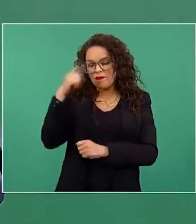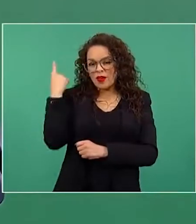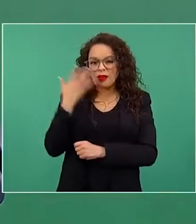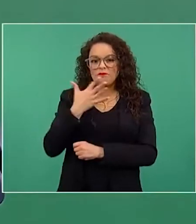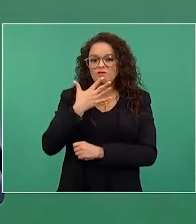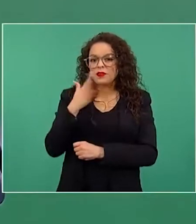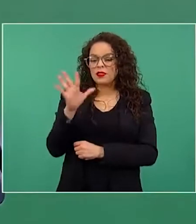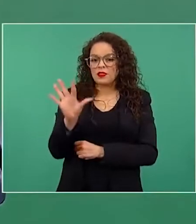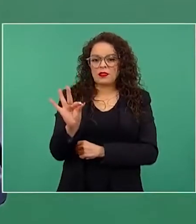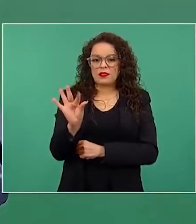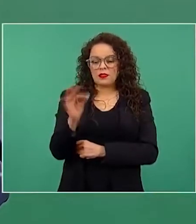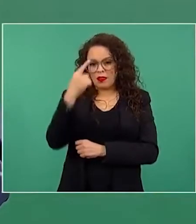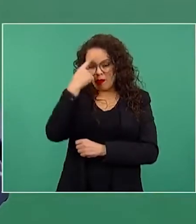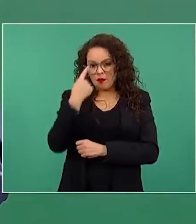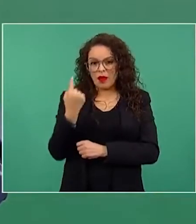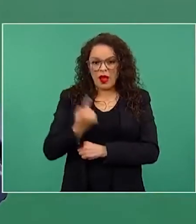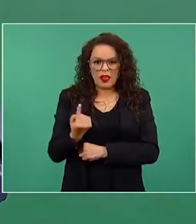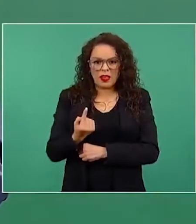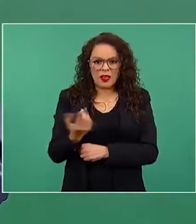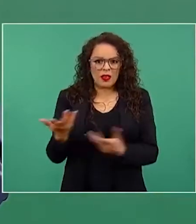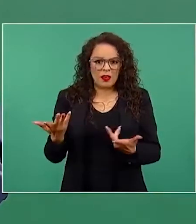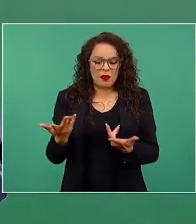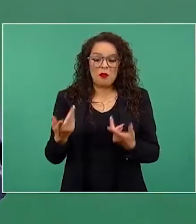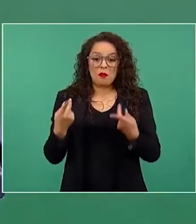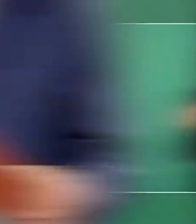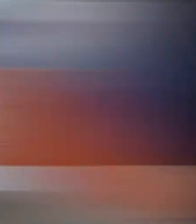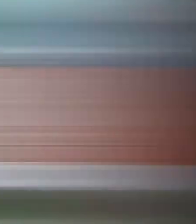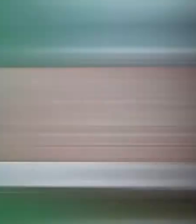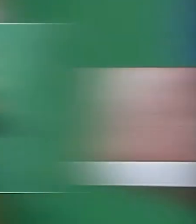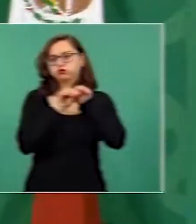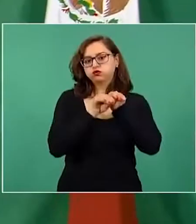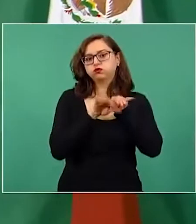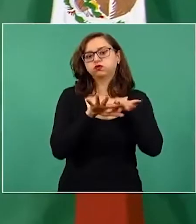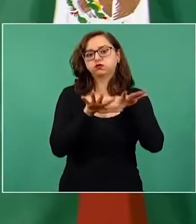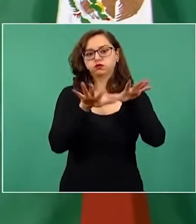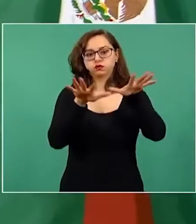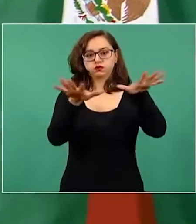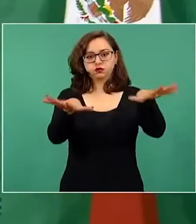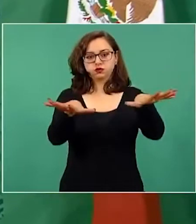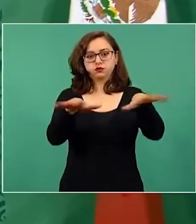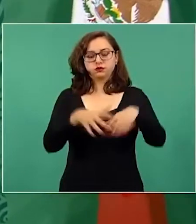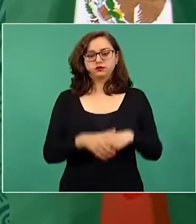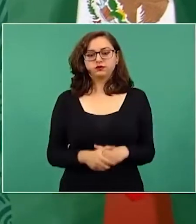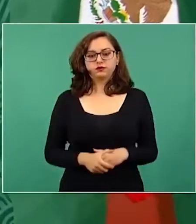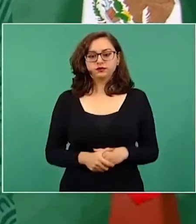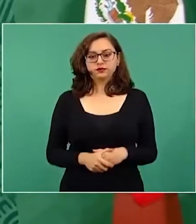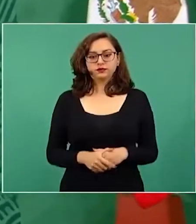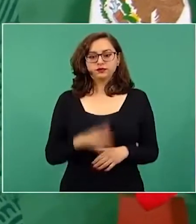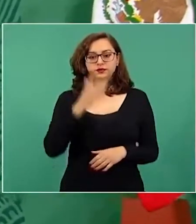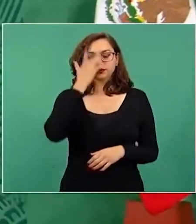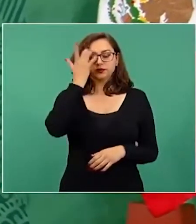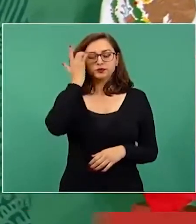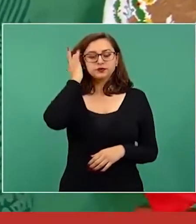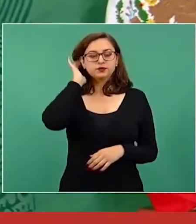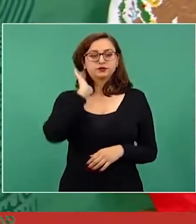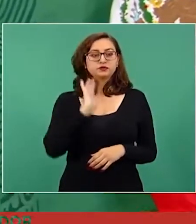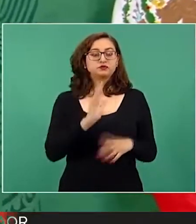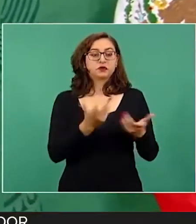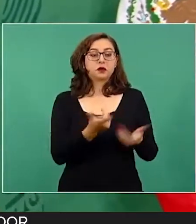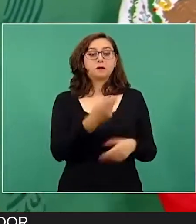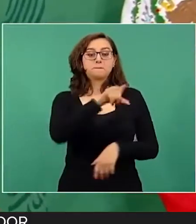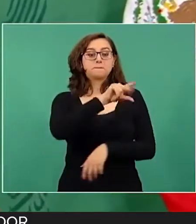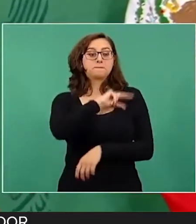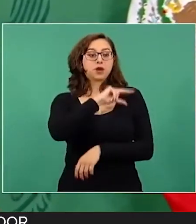mandato que se realizará el 27 de marzo de 2022. El mandatario aseguró que con su iniciativa de reforma eléctrica